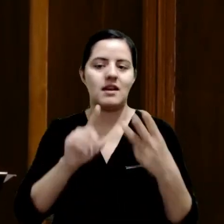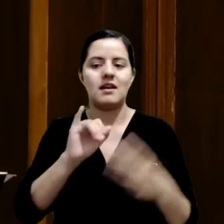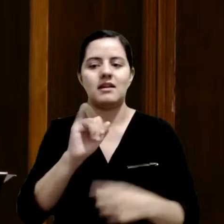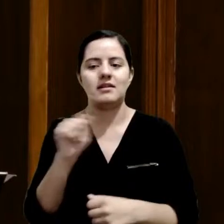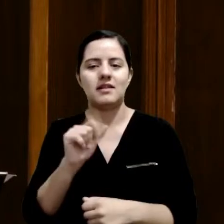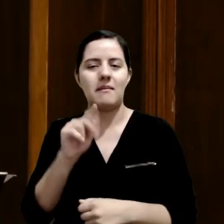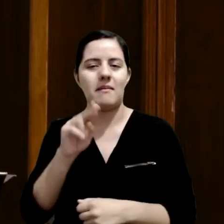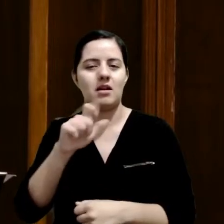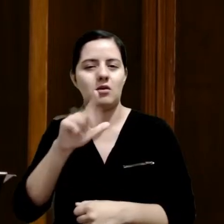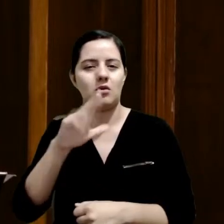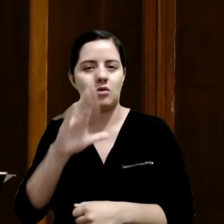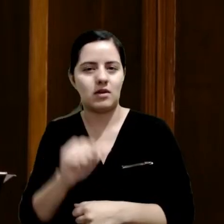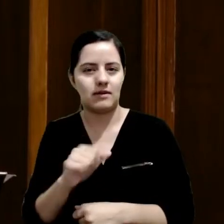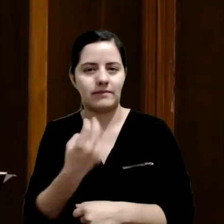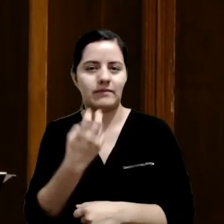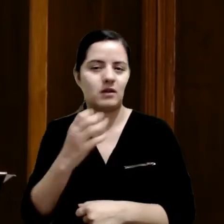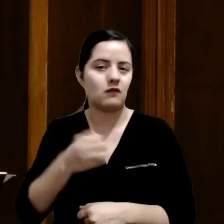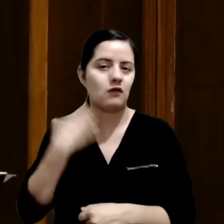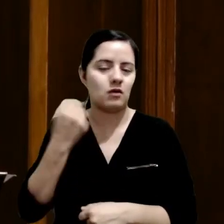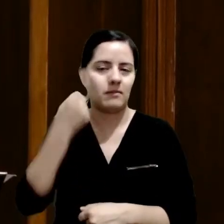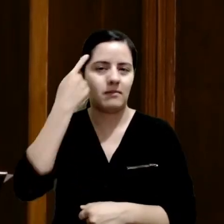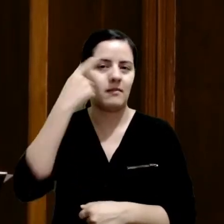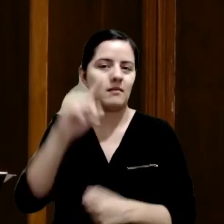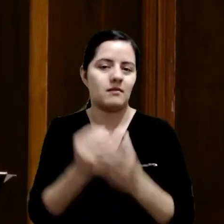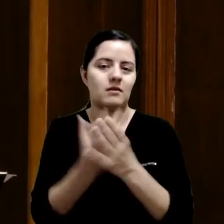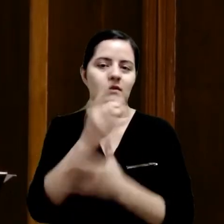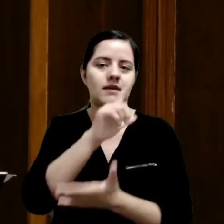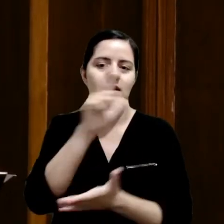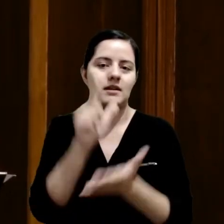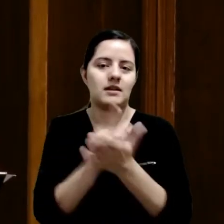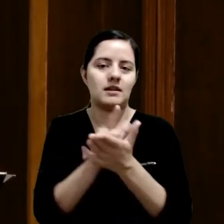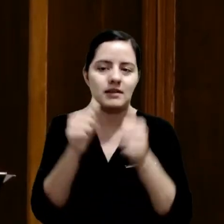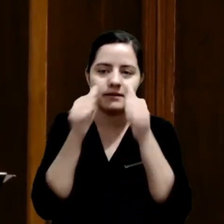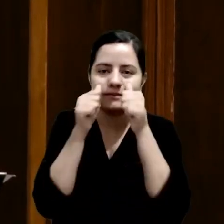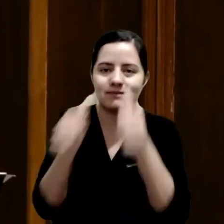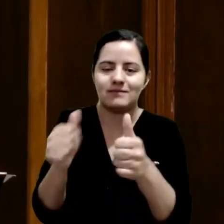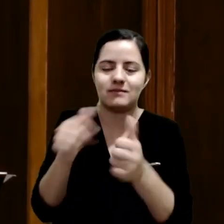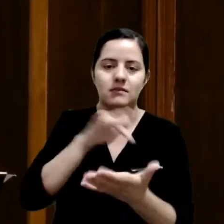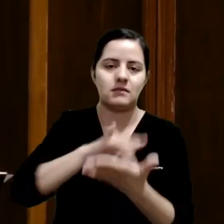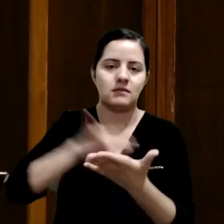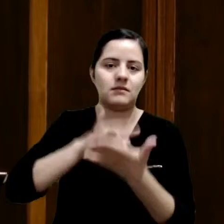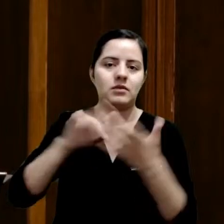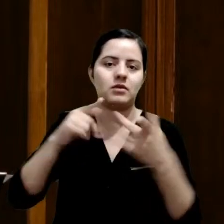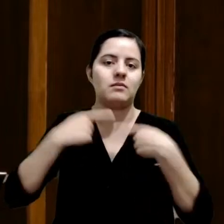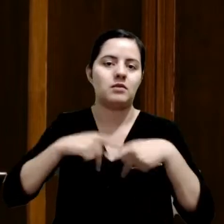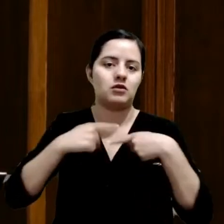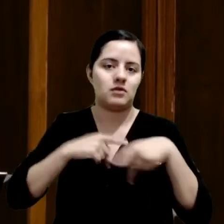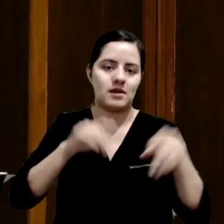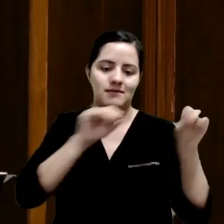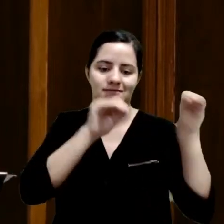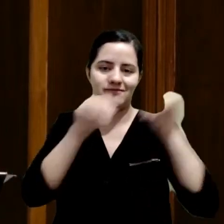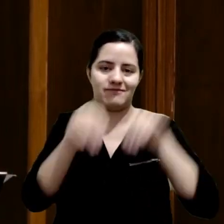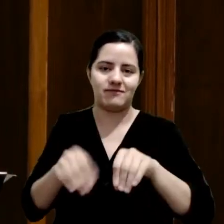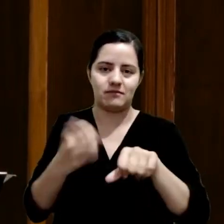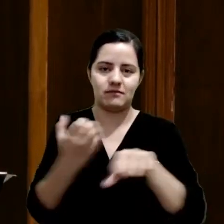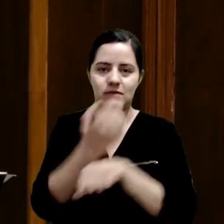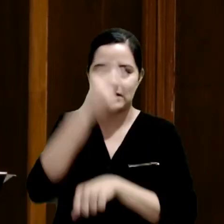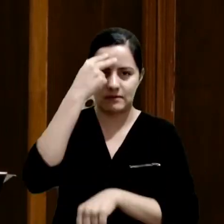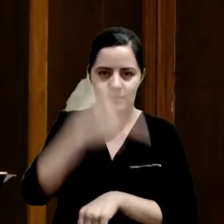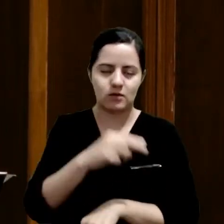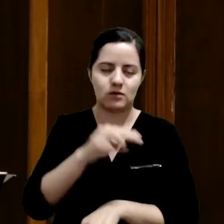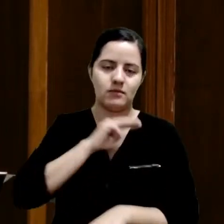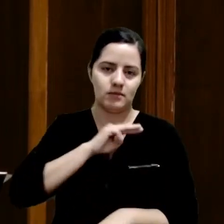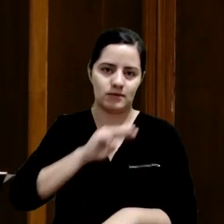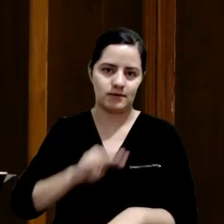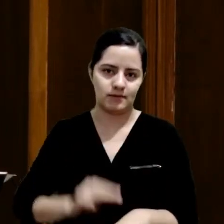para la creación de la nueva Ley de Atención y Apoyo a Personas Migrantes en el Estado de México y sus municipios. En esta